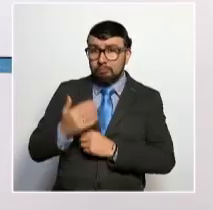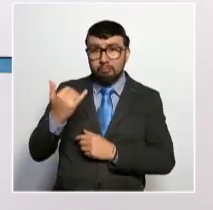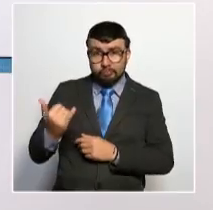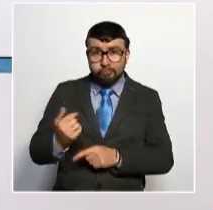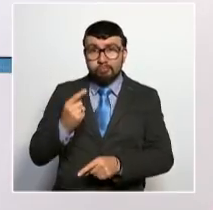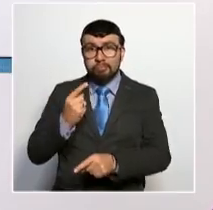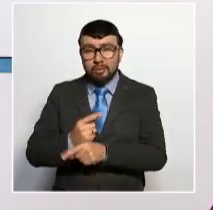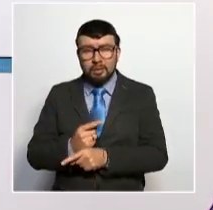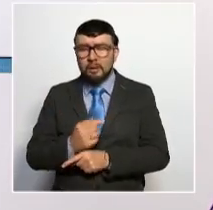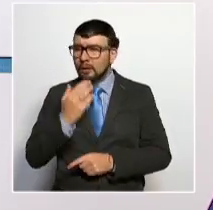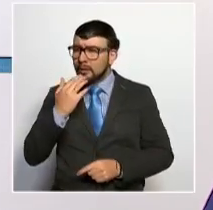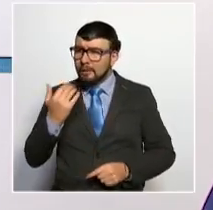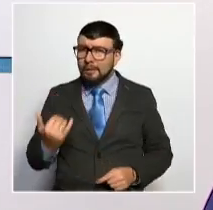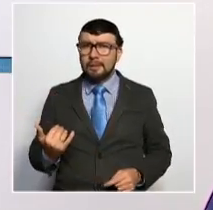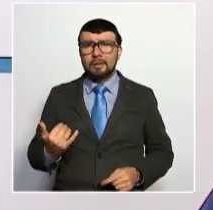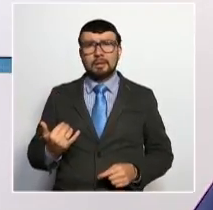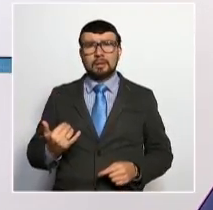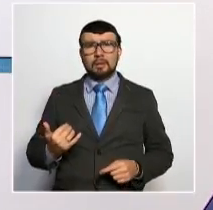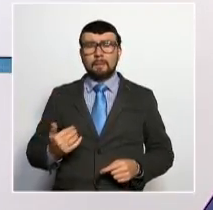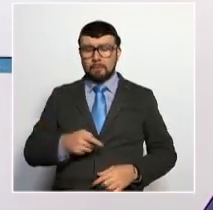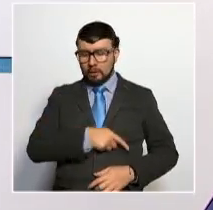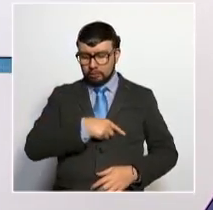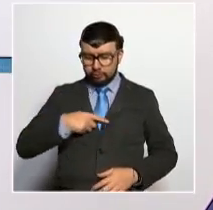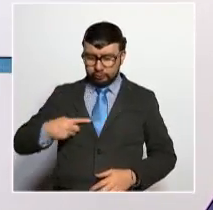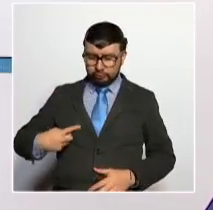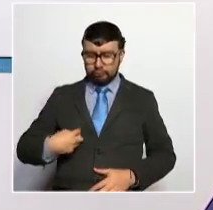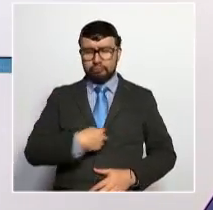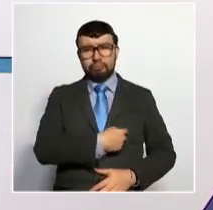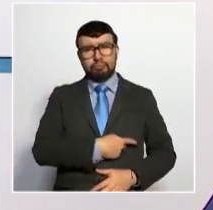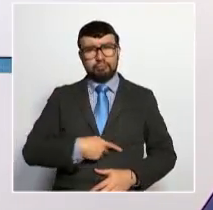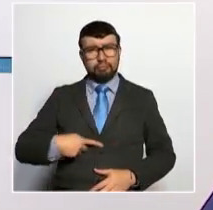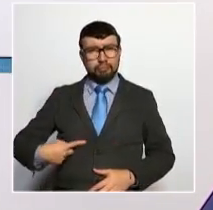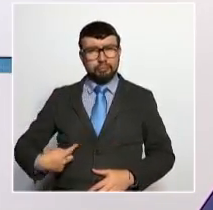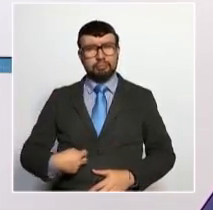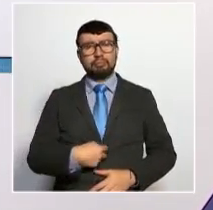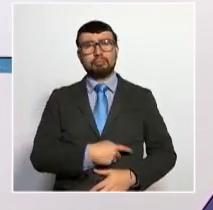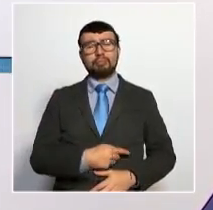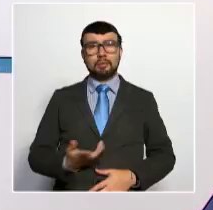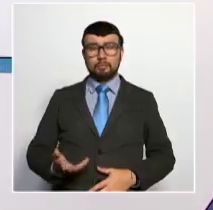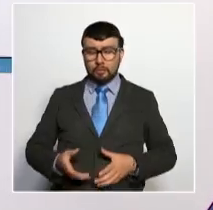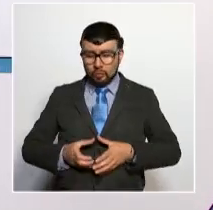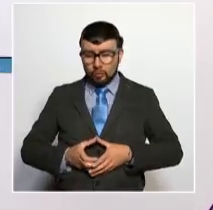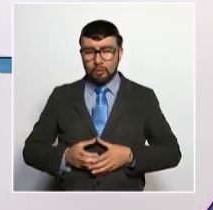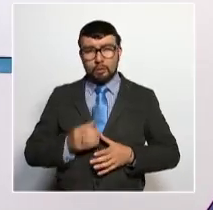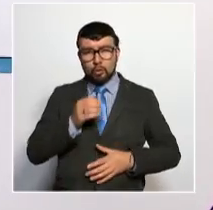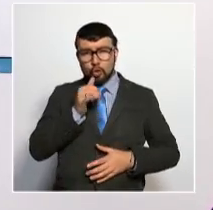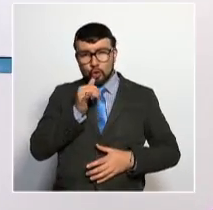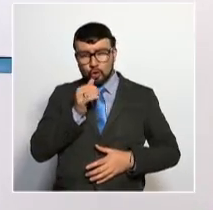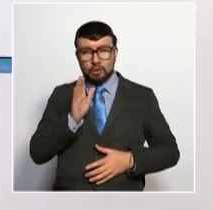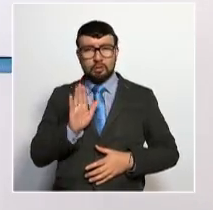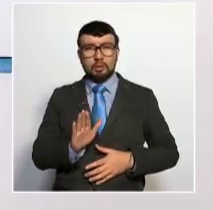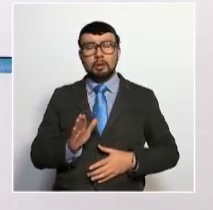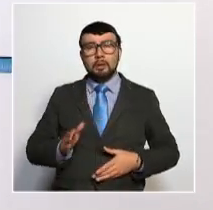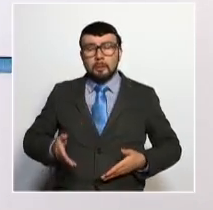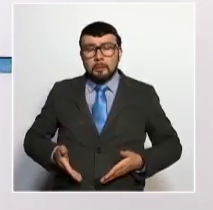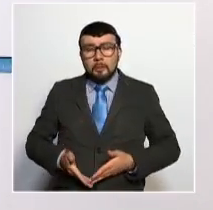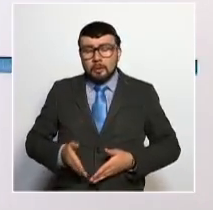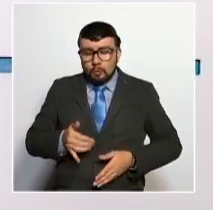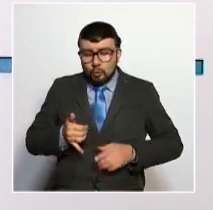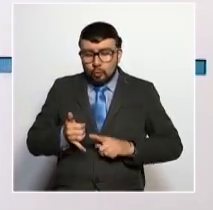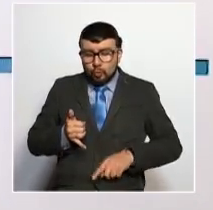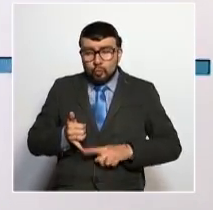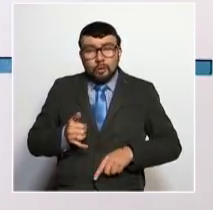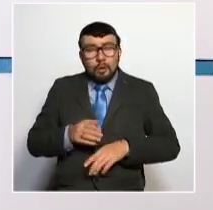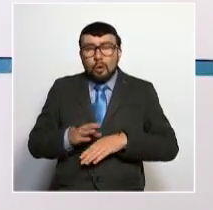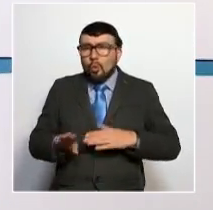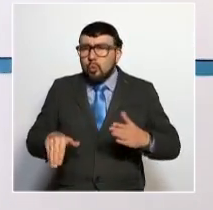el intestino, la vejiga, el hueso sacro, el hueso púbico, todo está interconectado con el área genital y